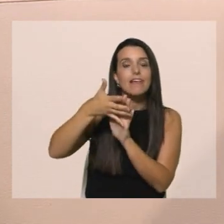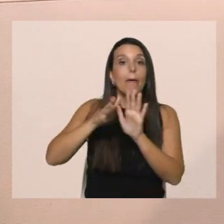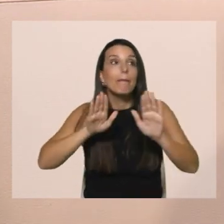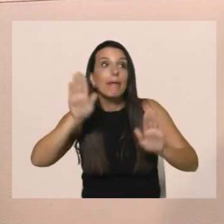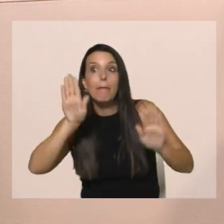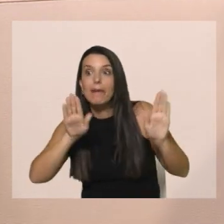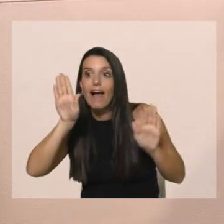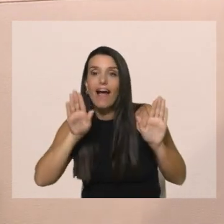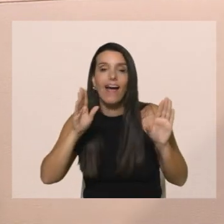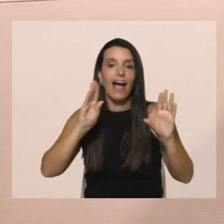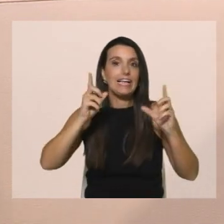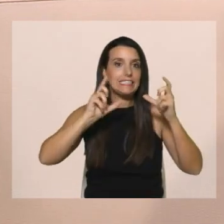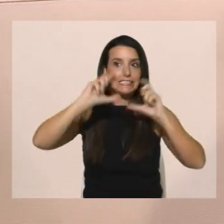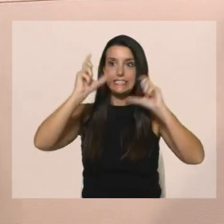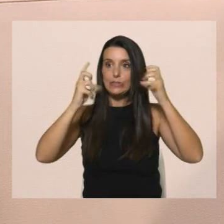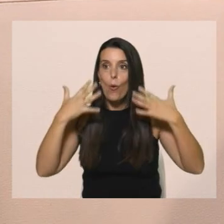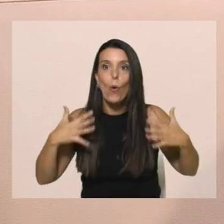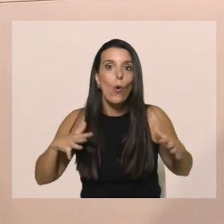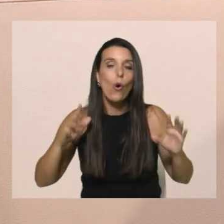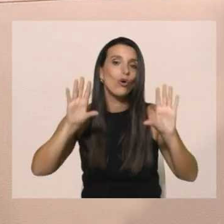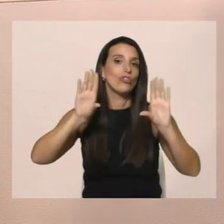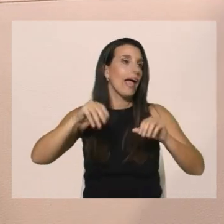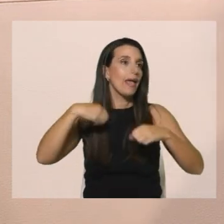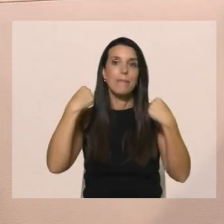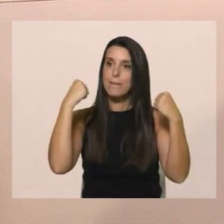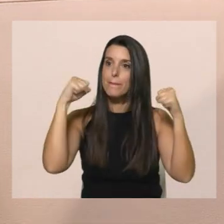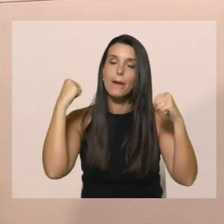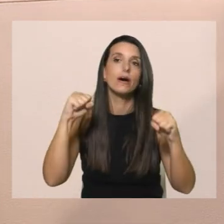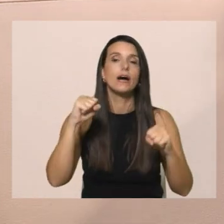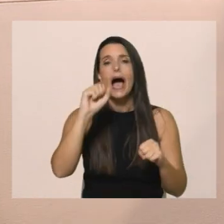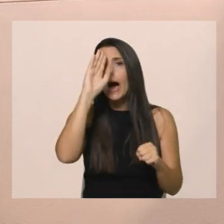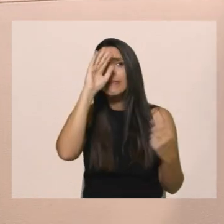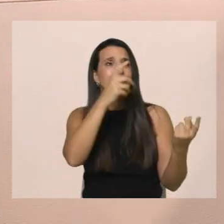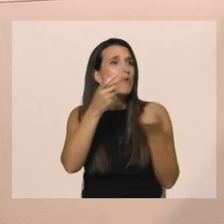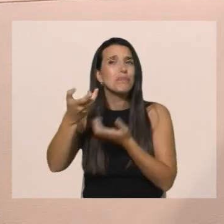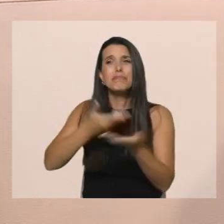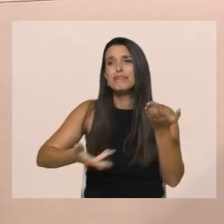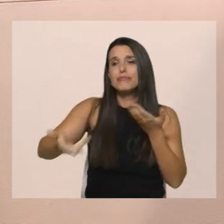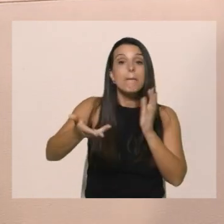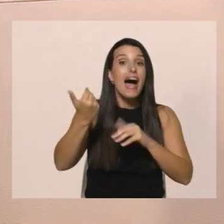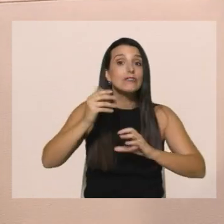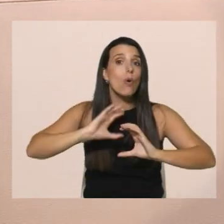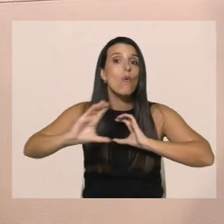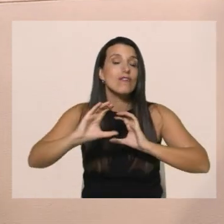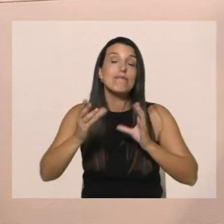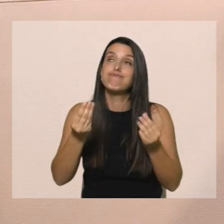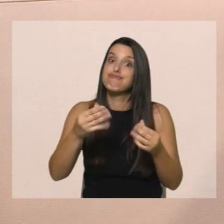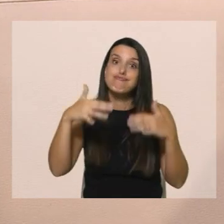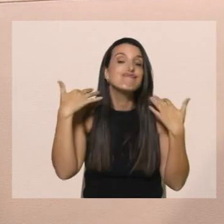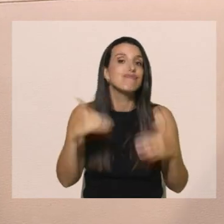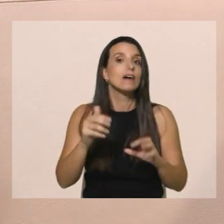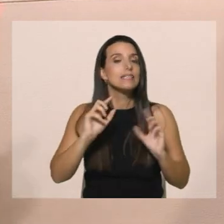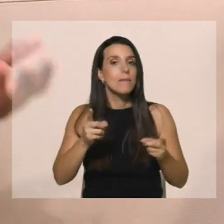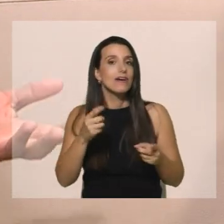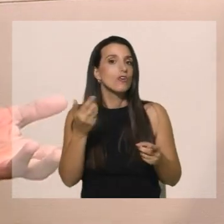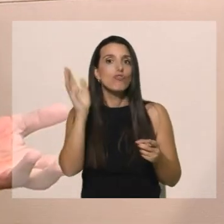mímica y expresión corporal y bueno, ahí sacamos el ensayo adelante. Y aprendemos un montón, sobre todo de comunicación y de entender de que